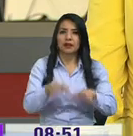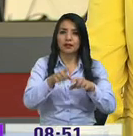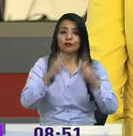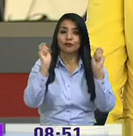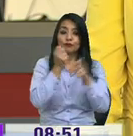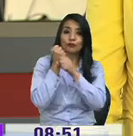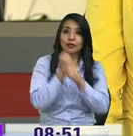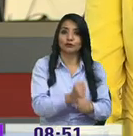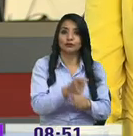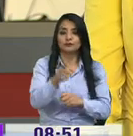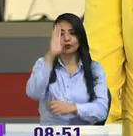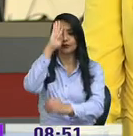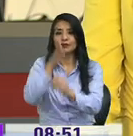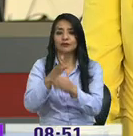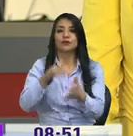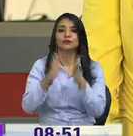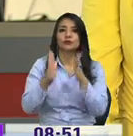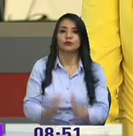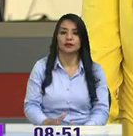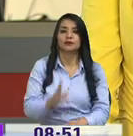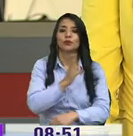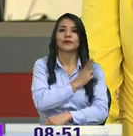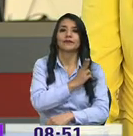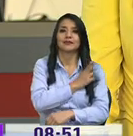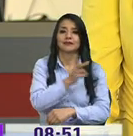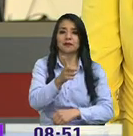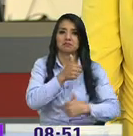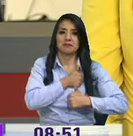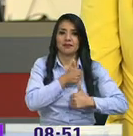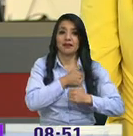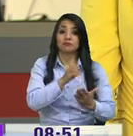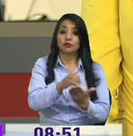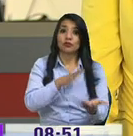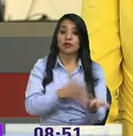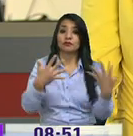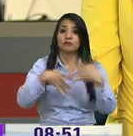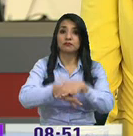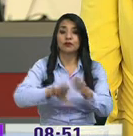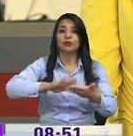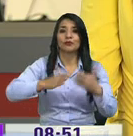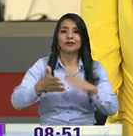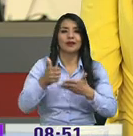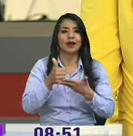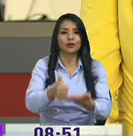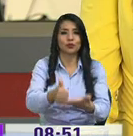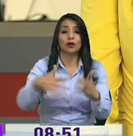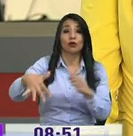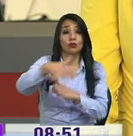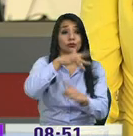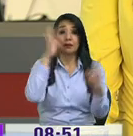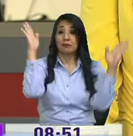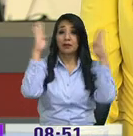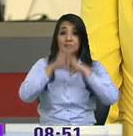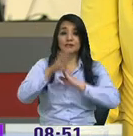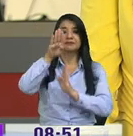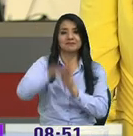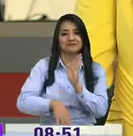los estudiantes de la ESPE, que a través del proyecto de vinculación ayudan a la comunidad a disminuir la contaminación. Gran